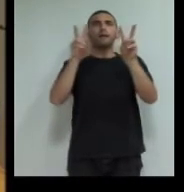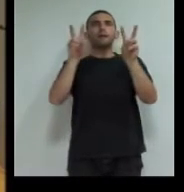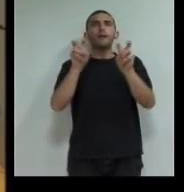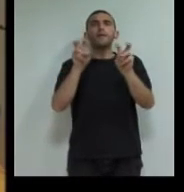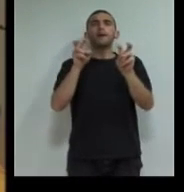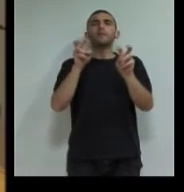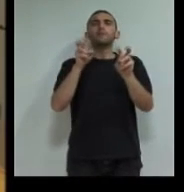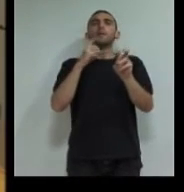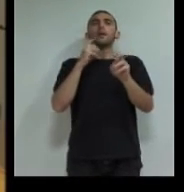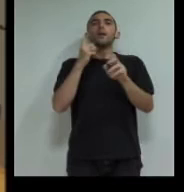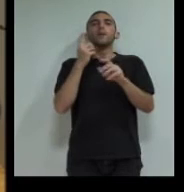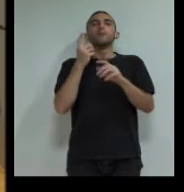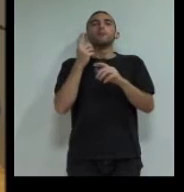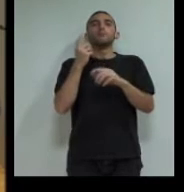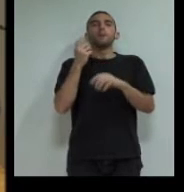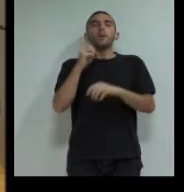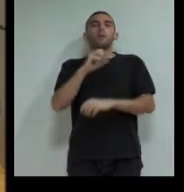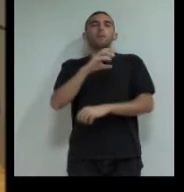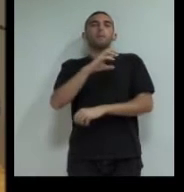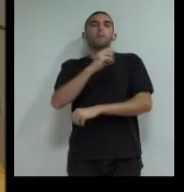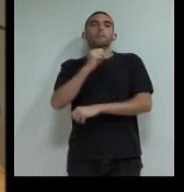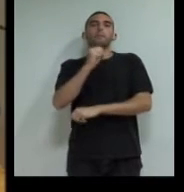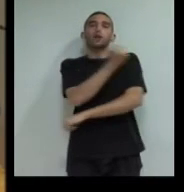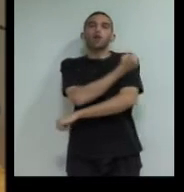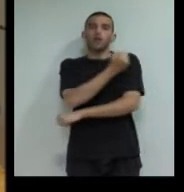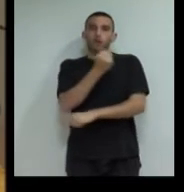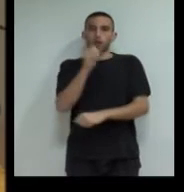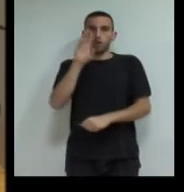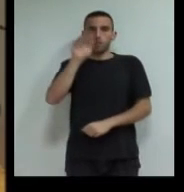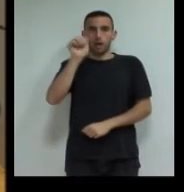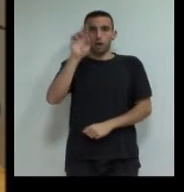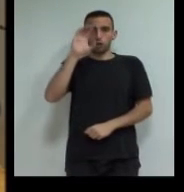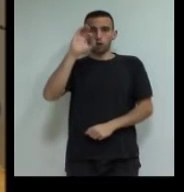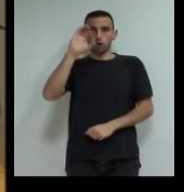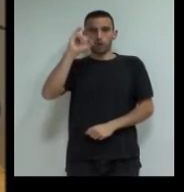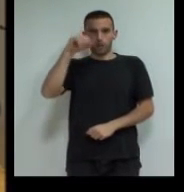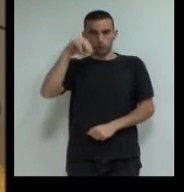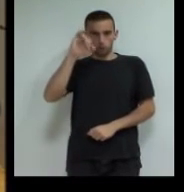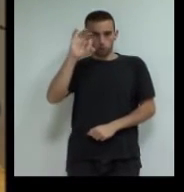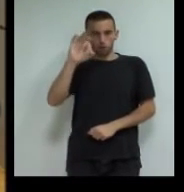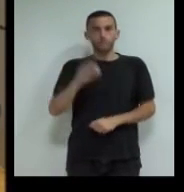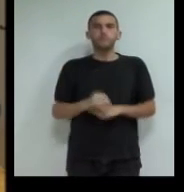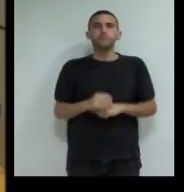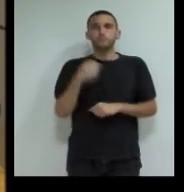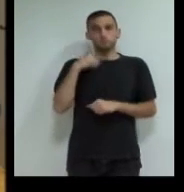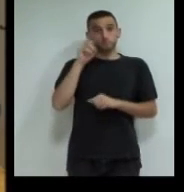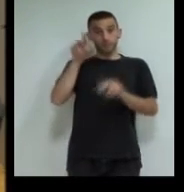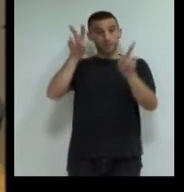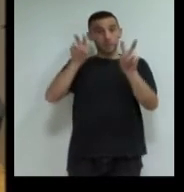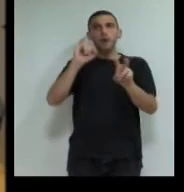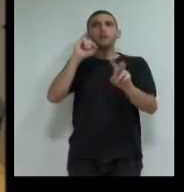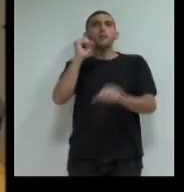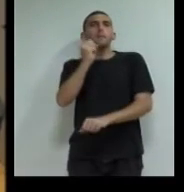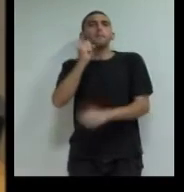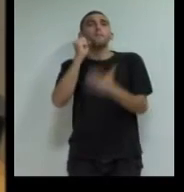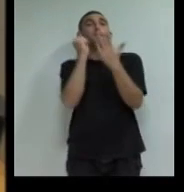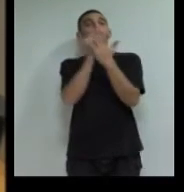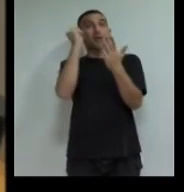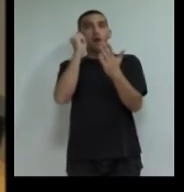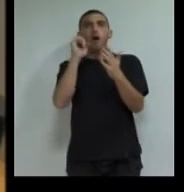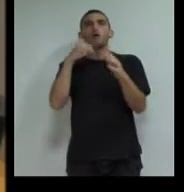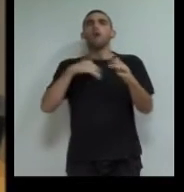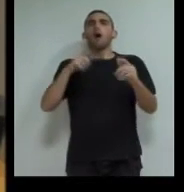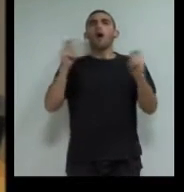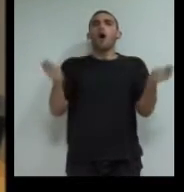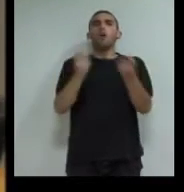comentabais del tema de patrocinios, lo he oído. En este tema sí sé que ya hay alguna marca que ha hecho anuncios